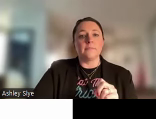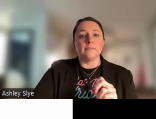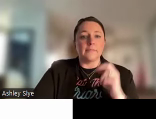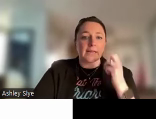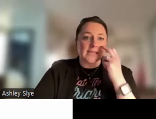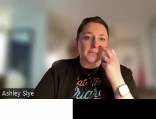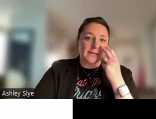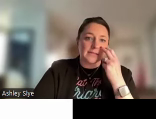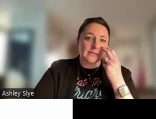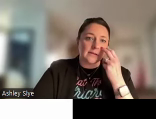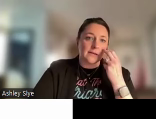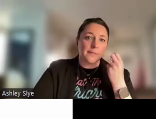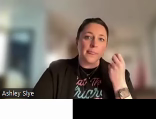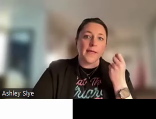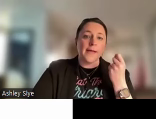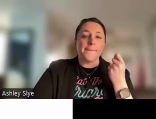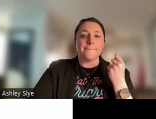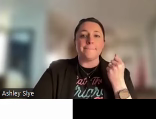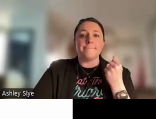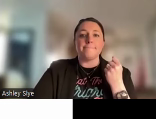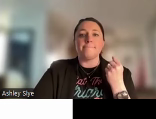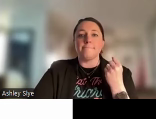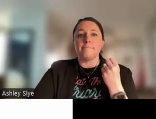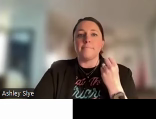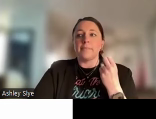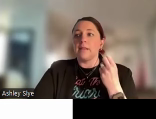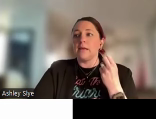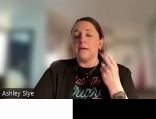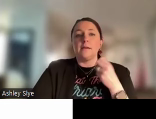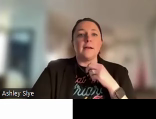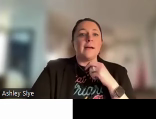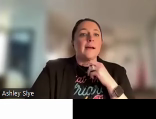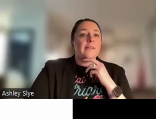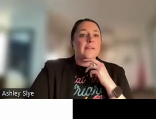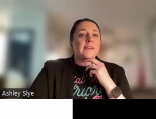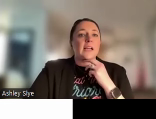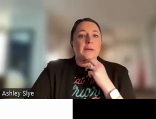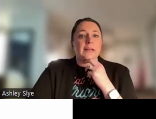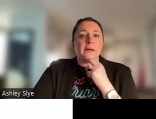de proveedores médicos confiables en su comunidad.